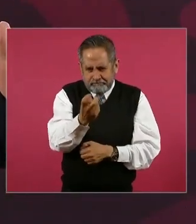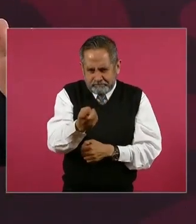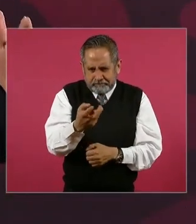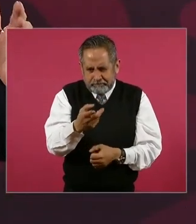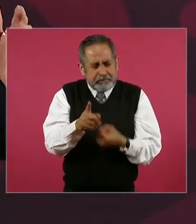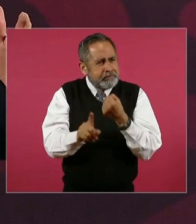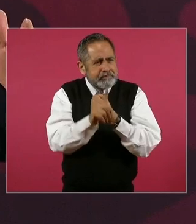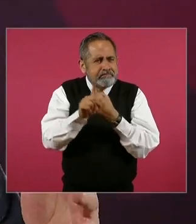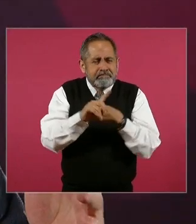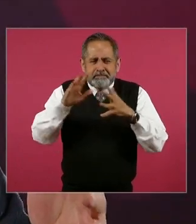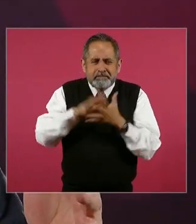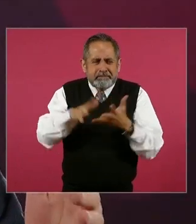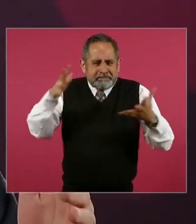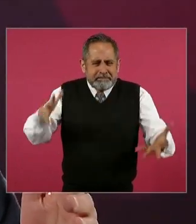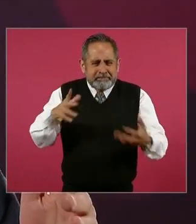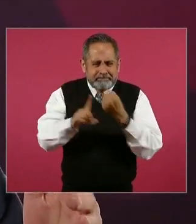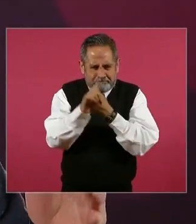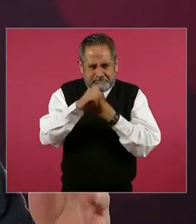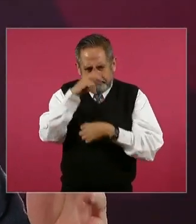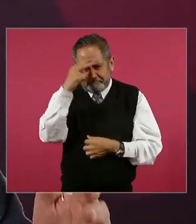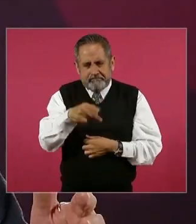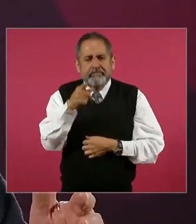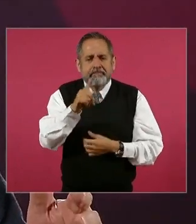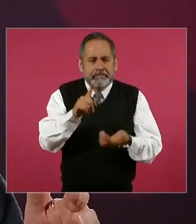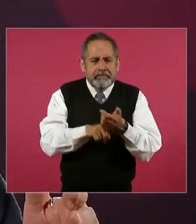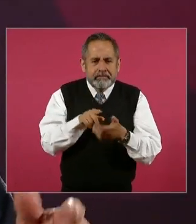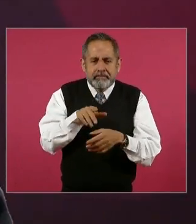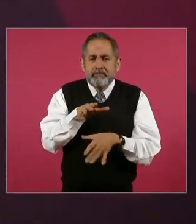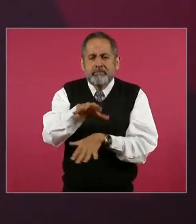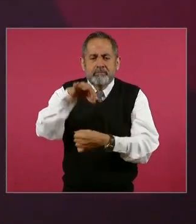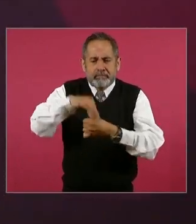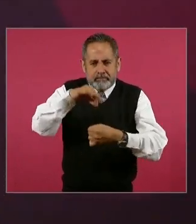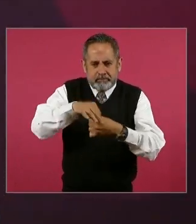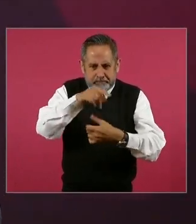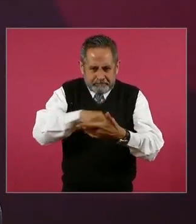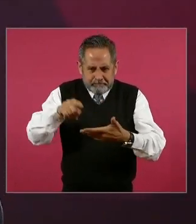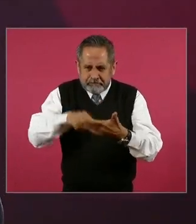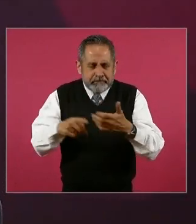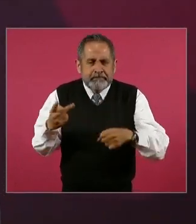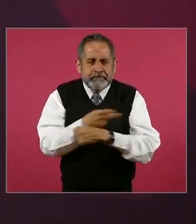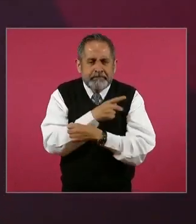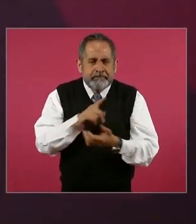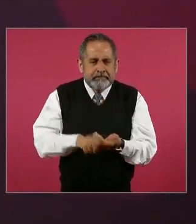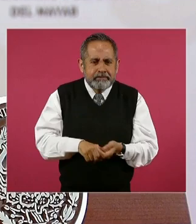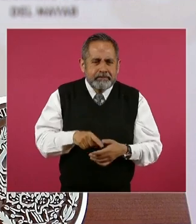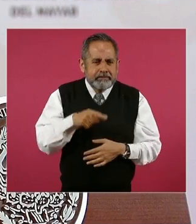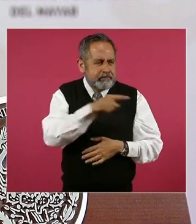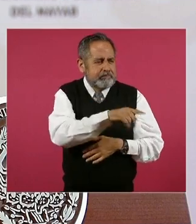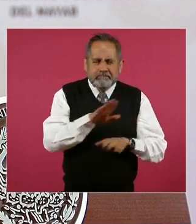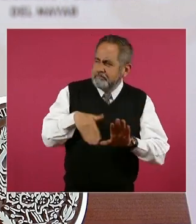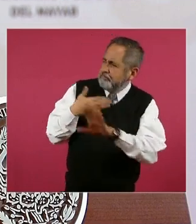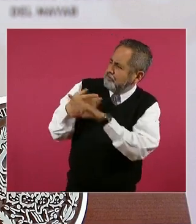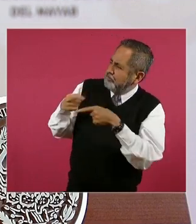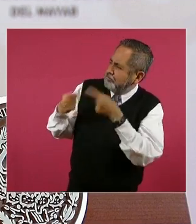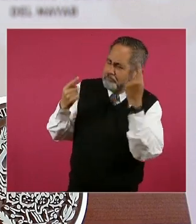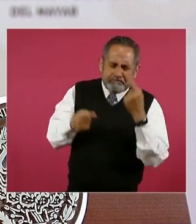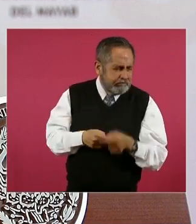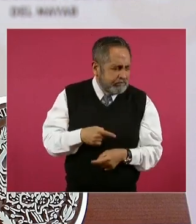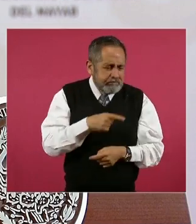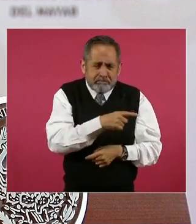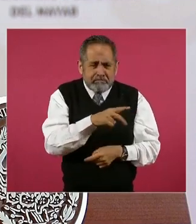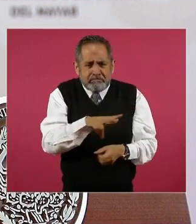tuvo el mayor problema que México tuvo en las elecciones no fue la actividad opositora que esa es